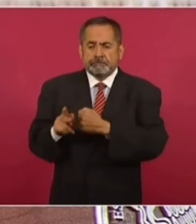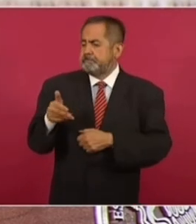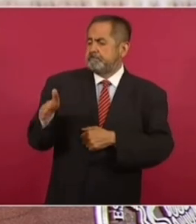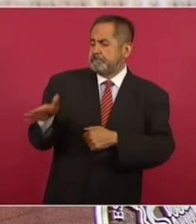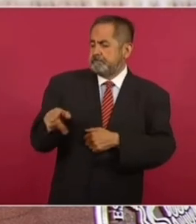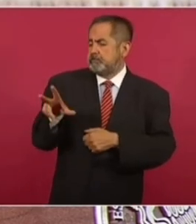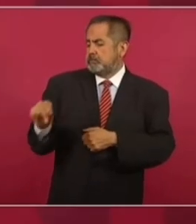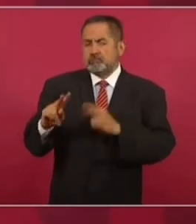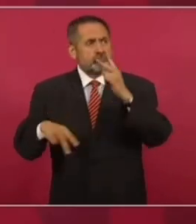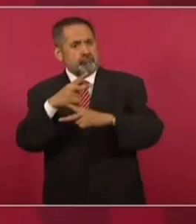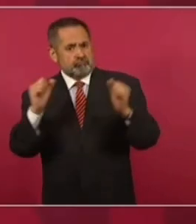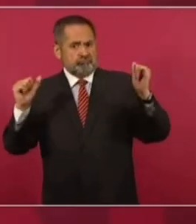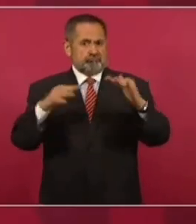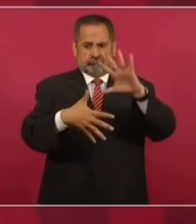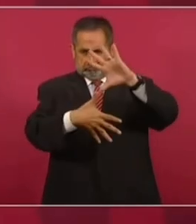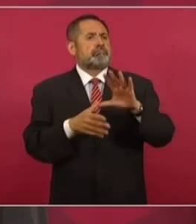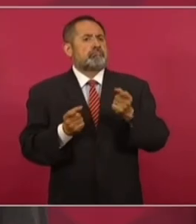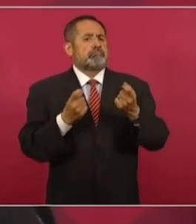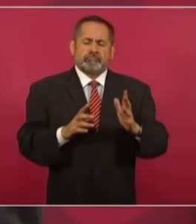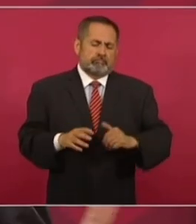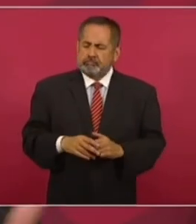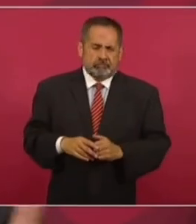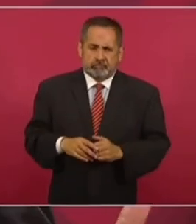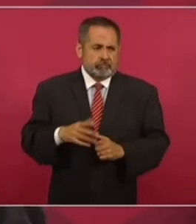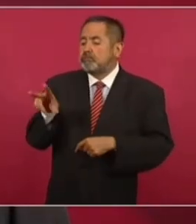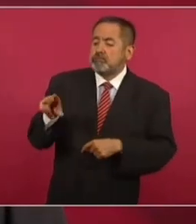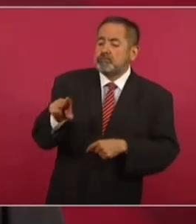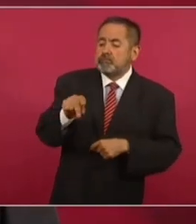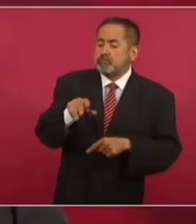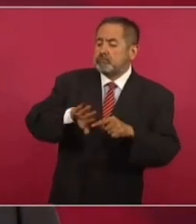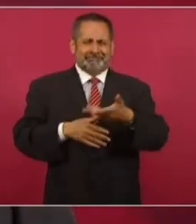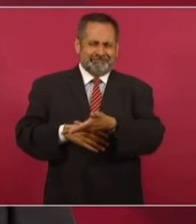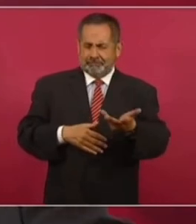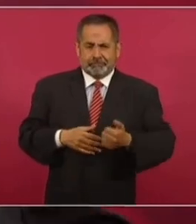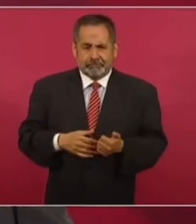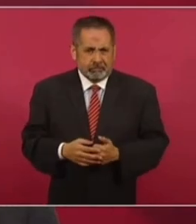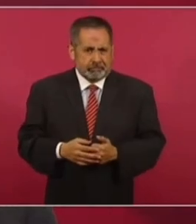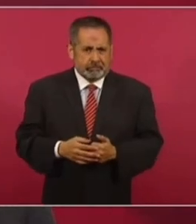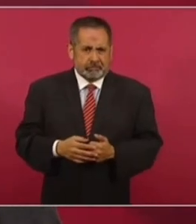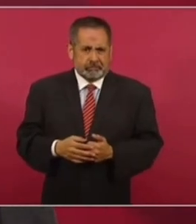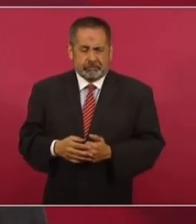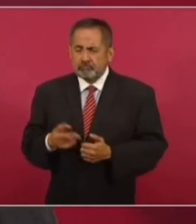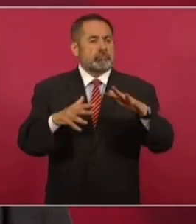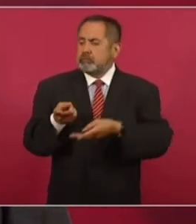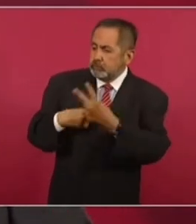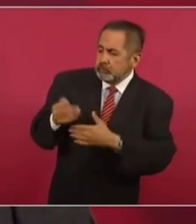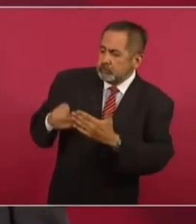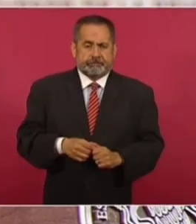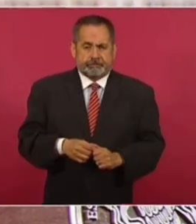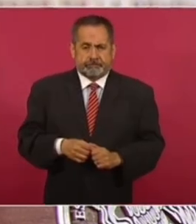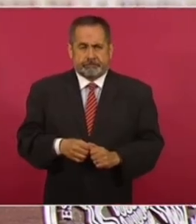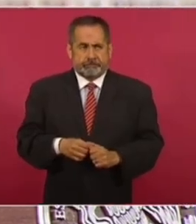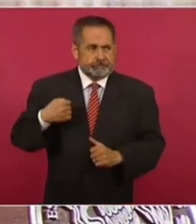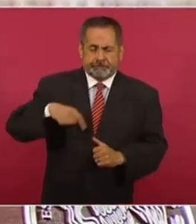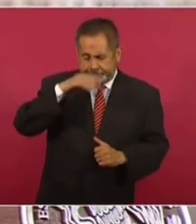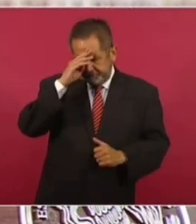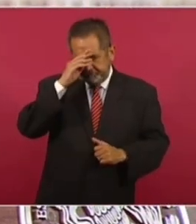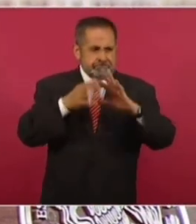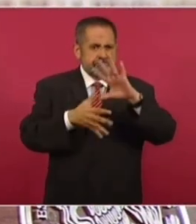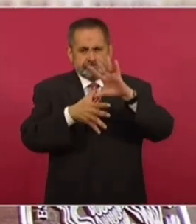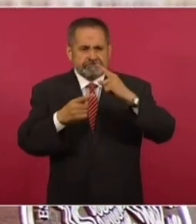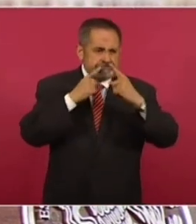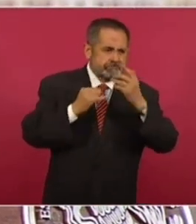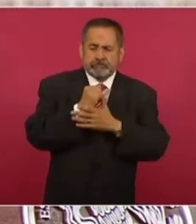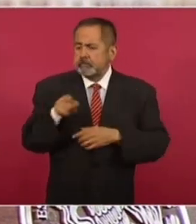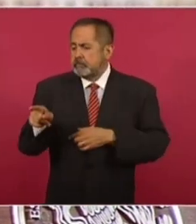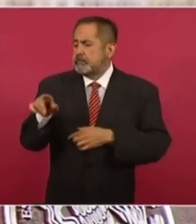país de una cumbre de las Américas. Que nadie tiene derecho a hablar en nombre de toda América y de decidir